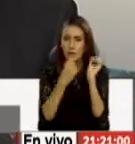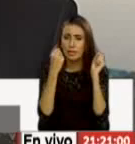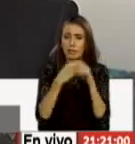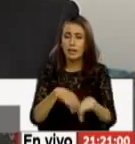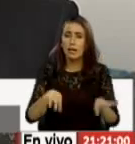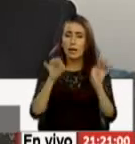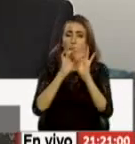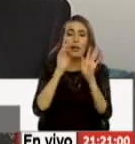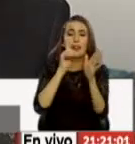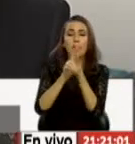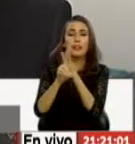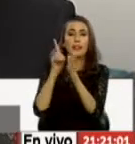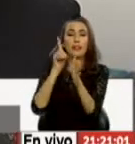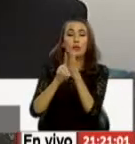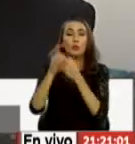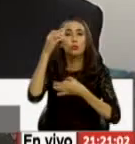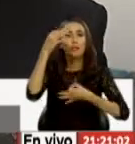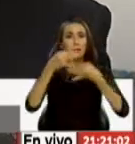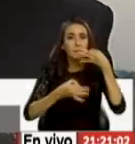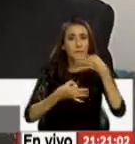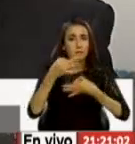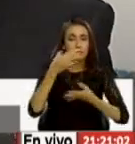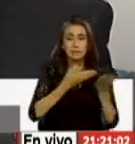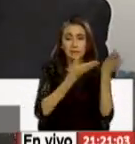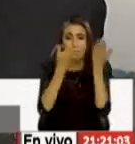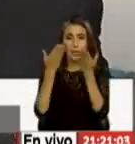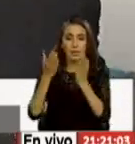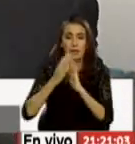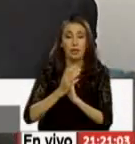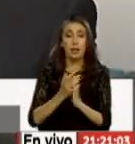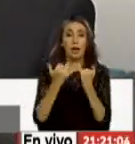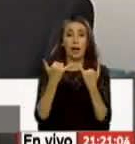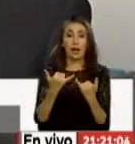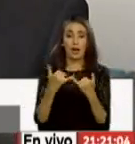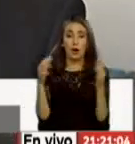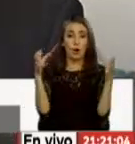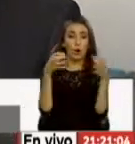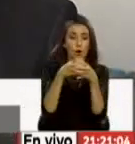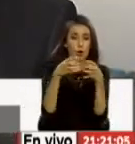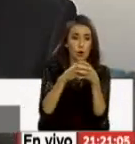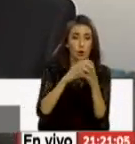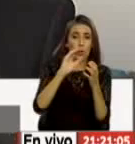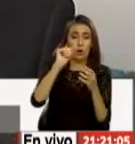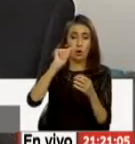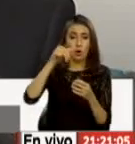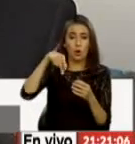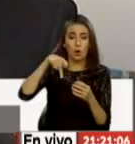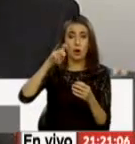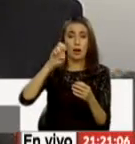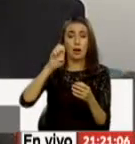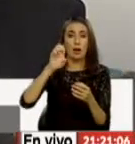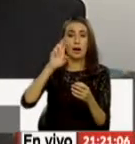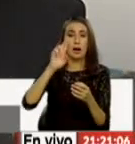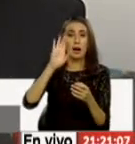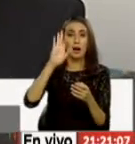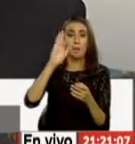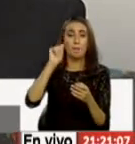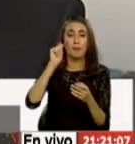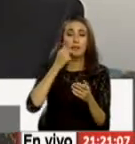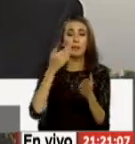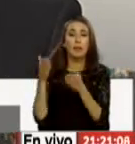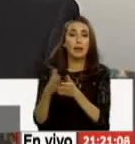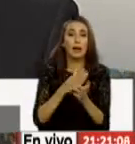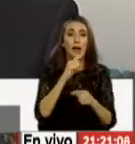es la denuncia inmediata en la fiscalía. Y esto de aquí, ahora que la Comisión Ampetra ha dado cifras, se puede establecer